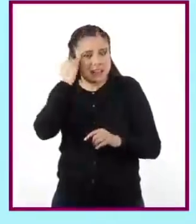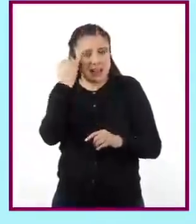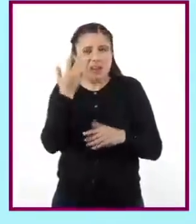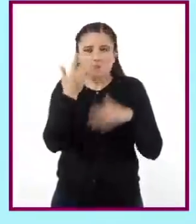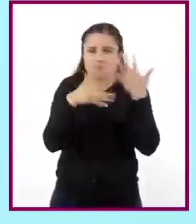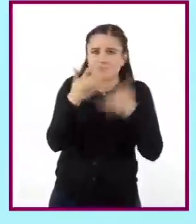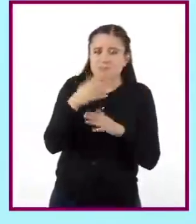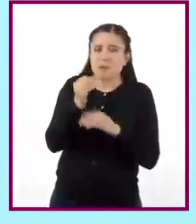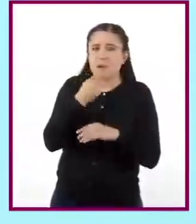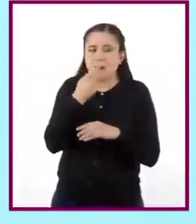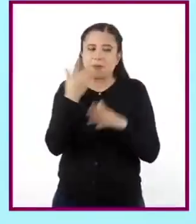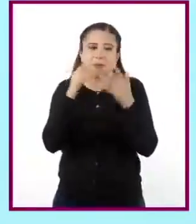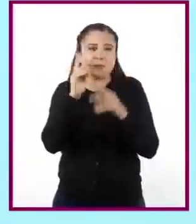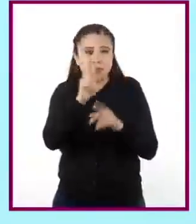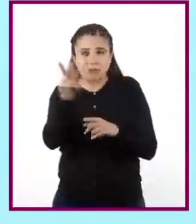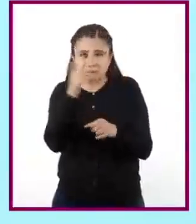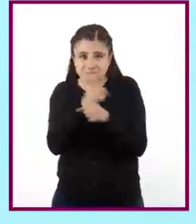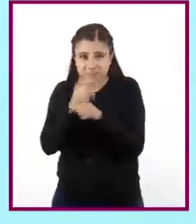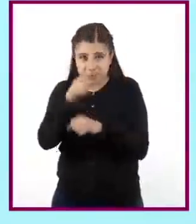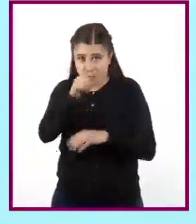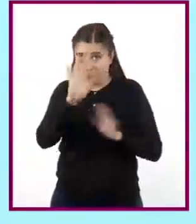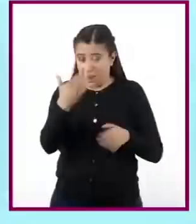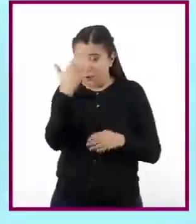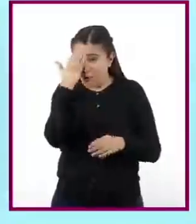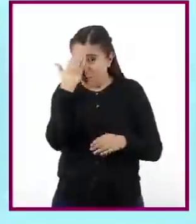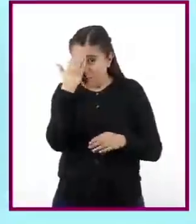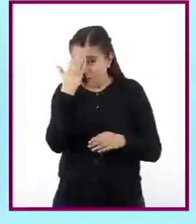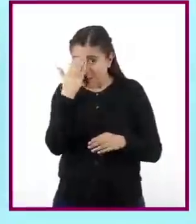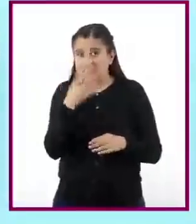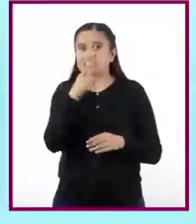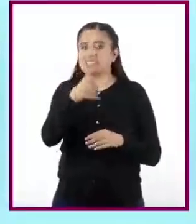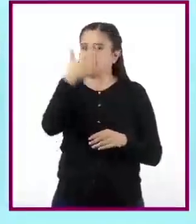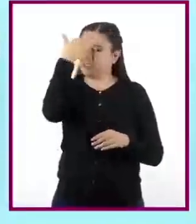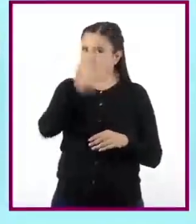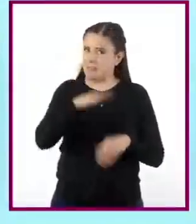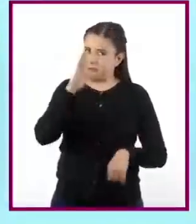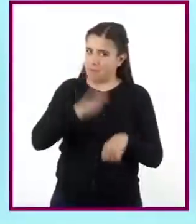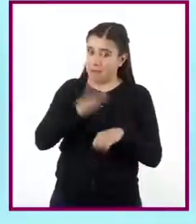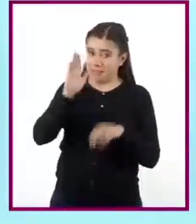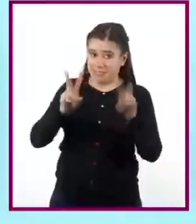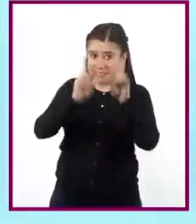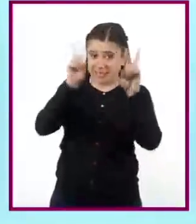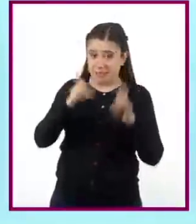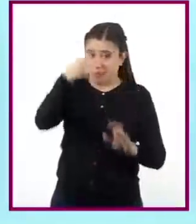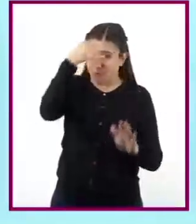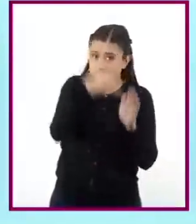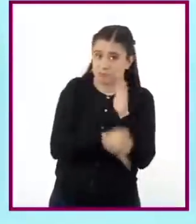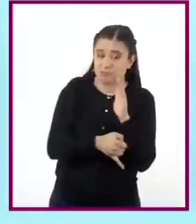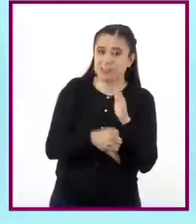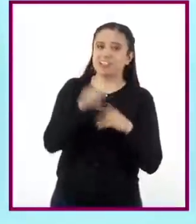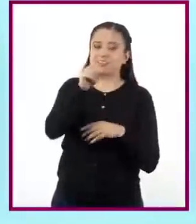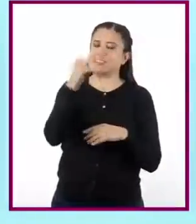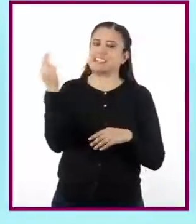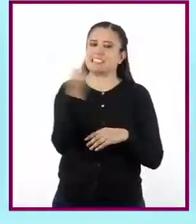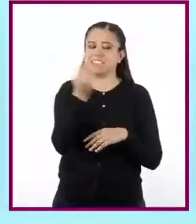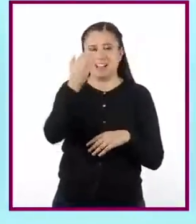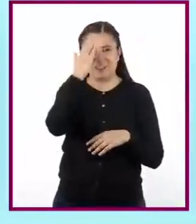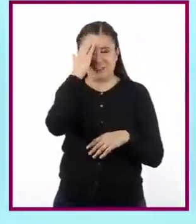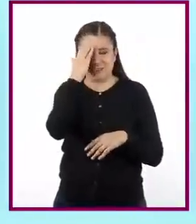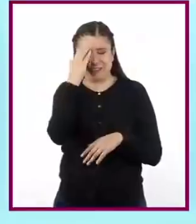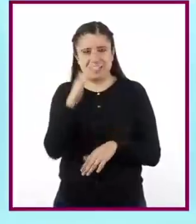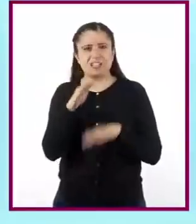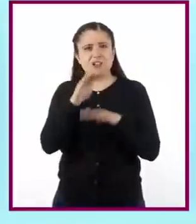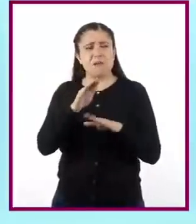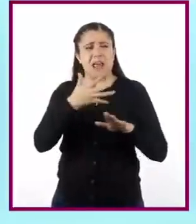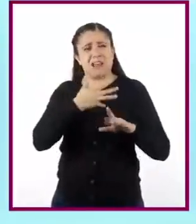una o más lenguas indígenas. ¿Las conocen? Para que sepan más sobre el tema de esta sesión, es necesario que conozcan sobre